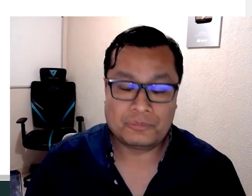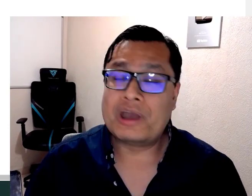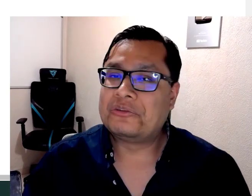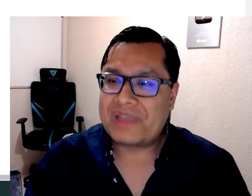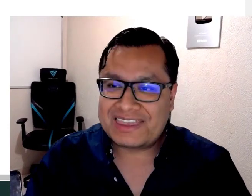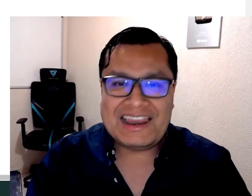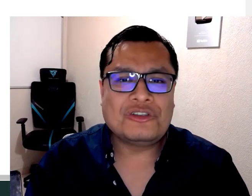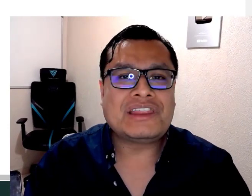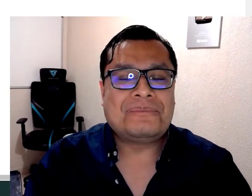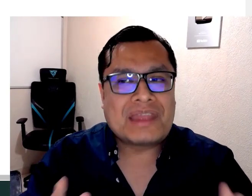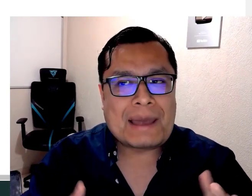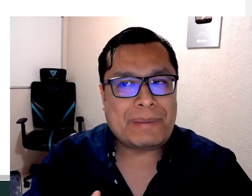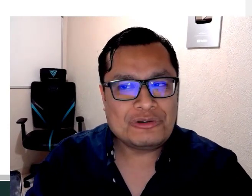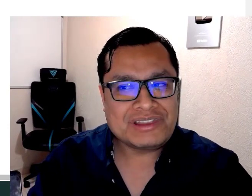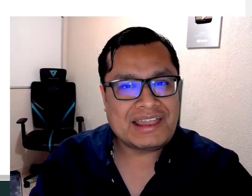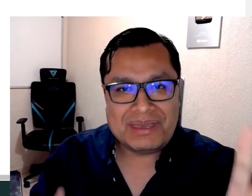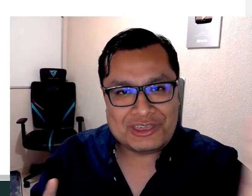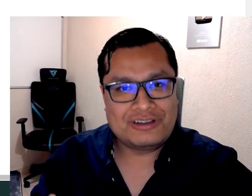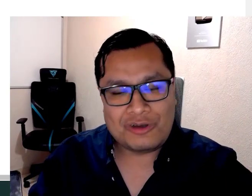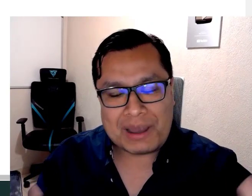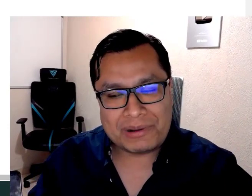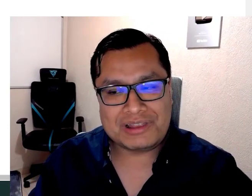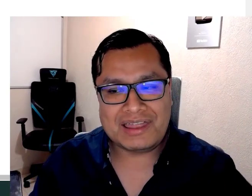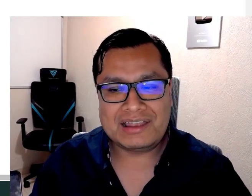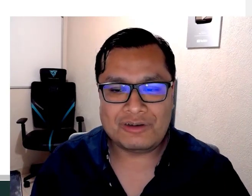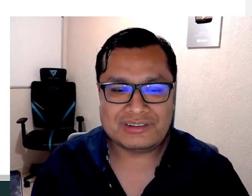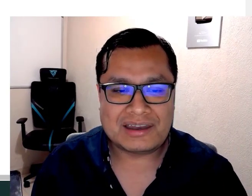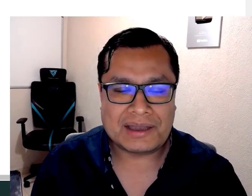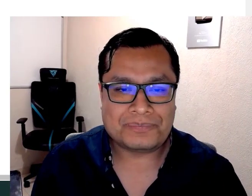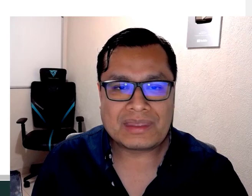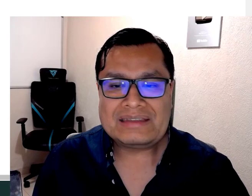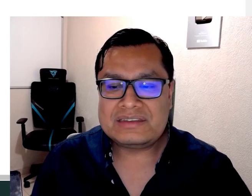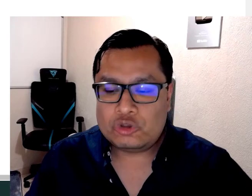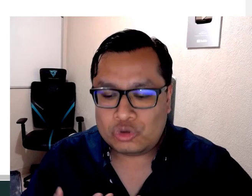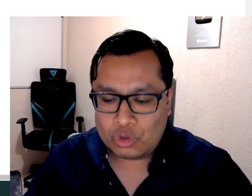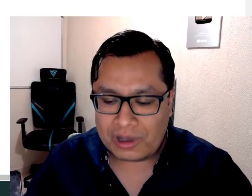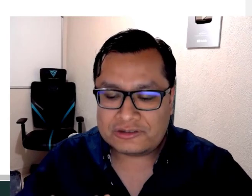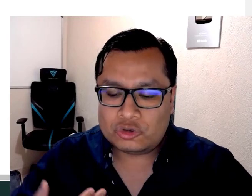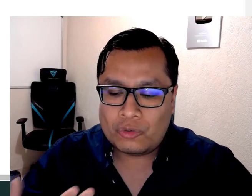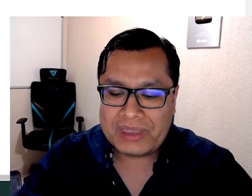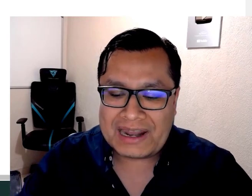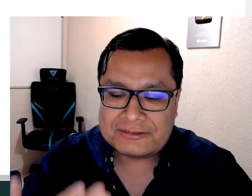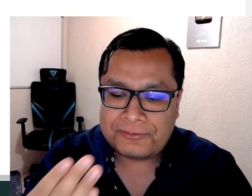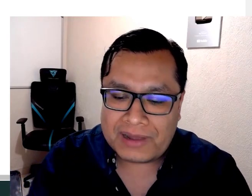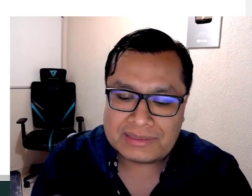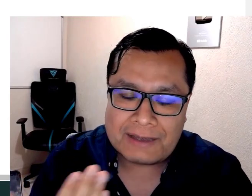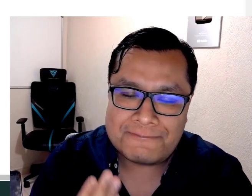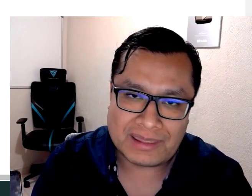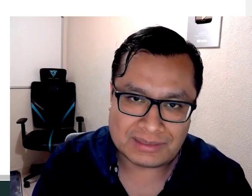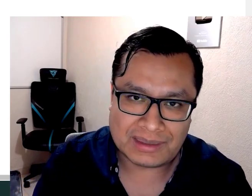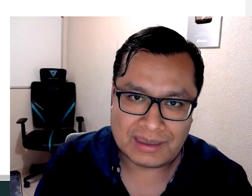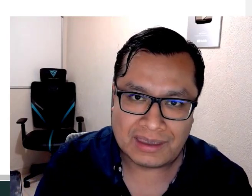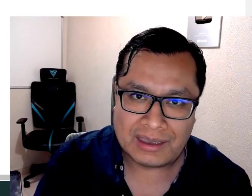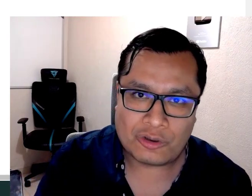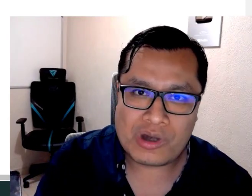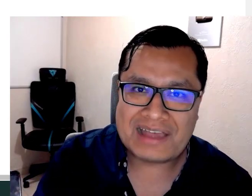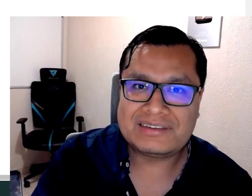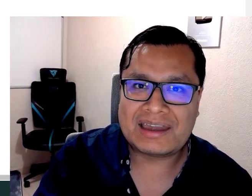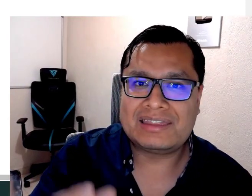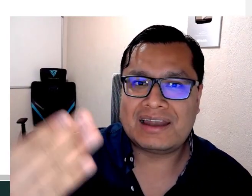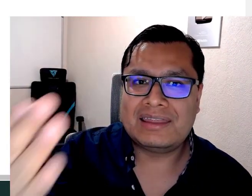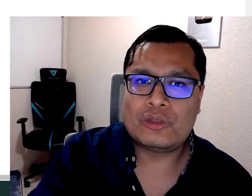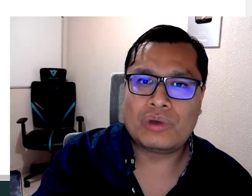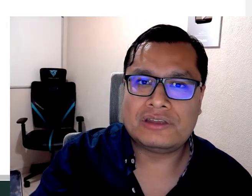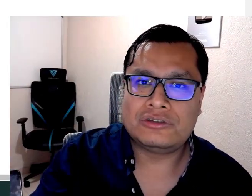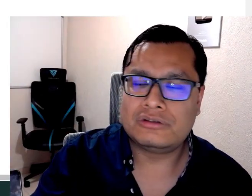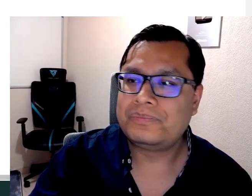ella bueno aquí la nota la pregunta del millón o la pregunta del día de hoy sería si tú estuvieras frente a frente con la